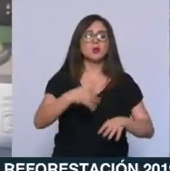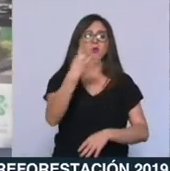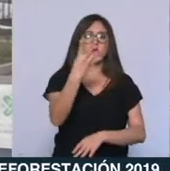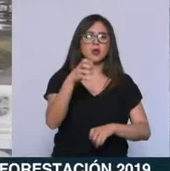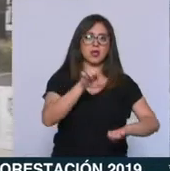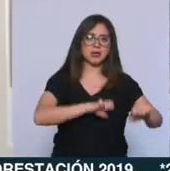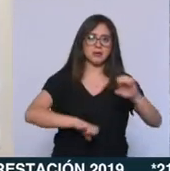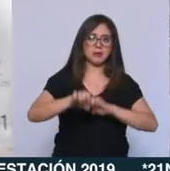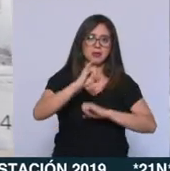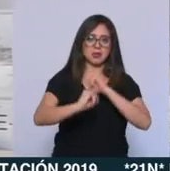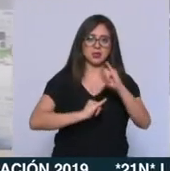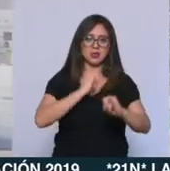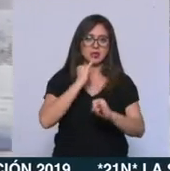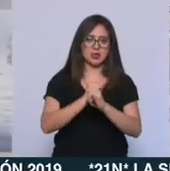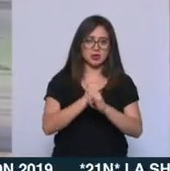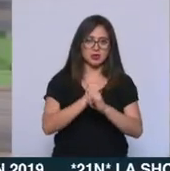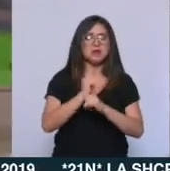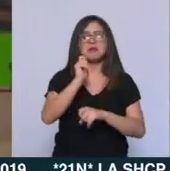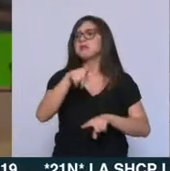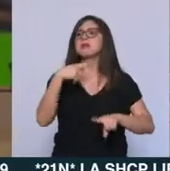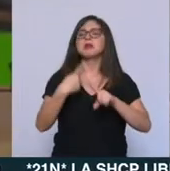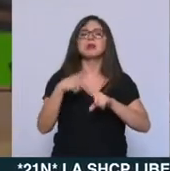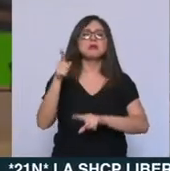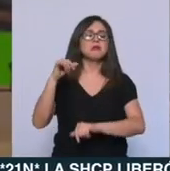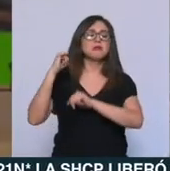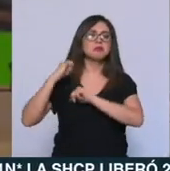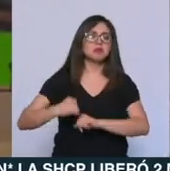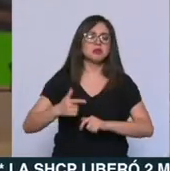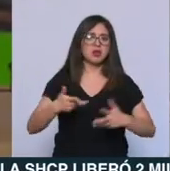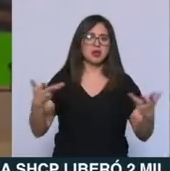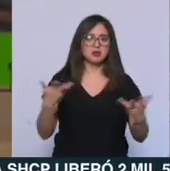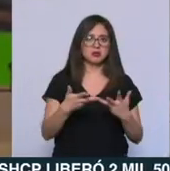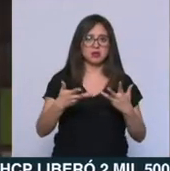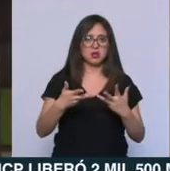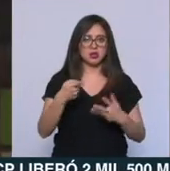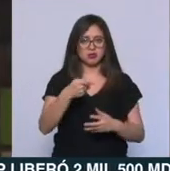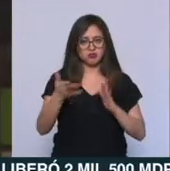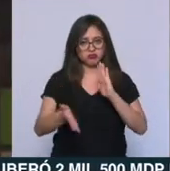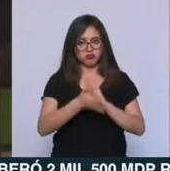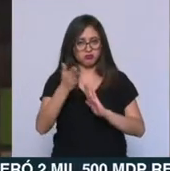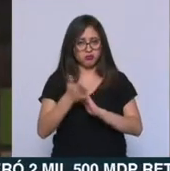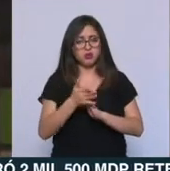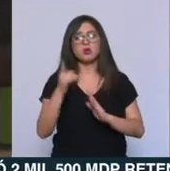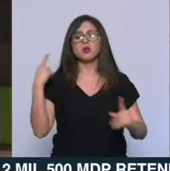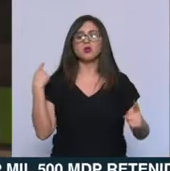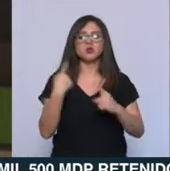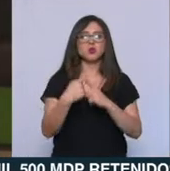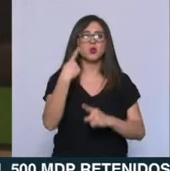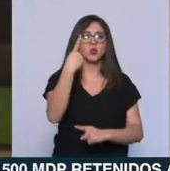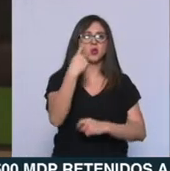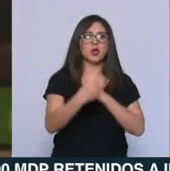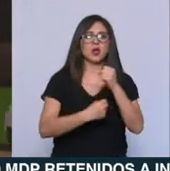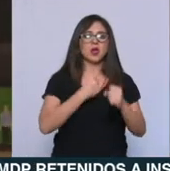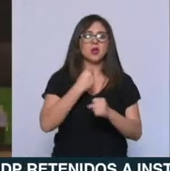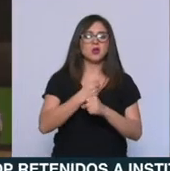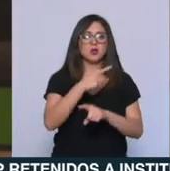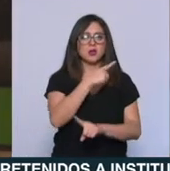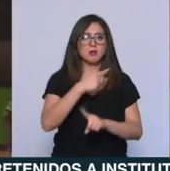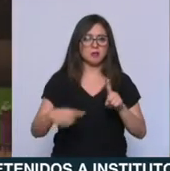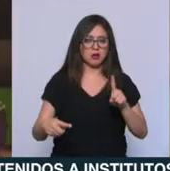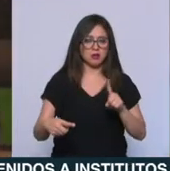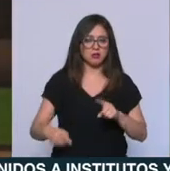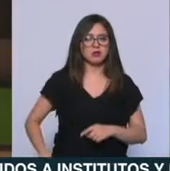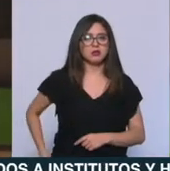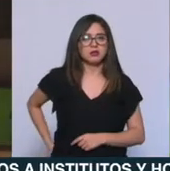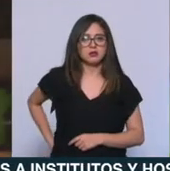internacionales para determinar quién se encargará de realizar la obra. El plazo es de 1 año y medio para concluir la construcción, con un